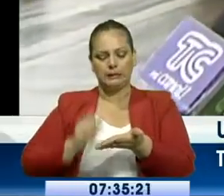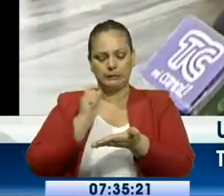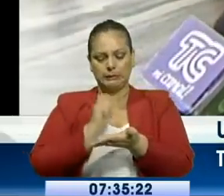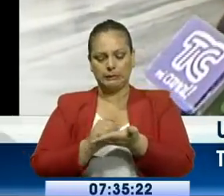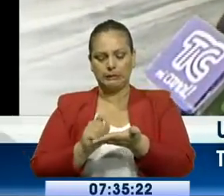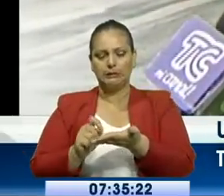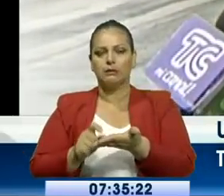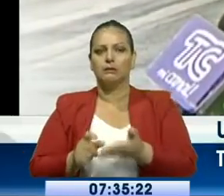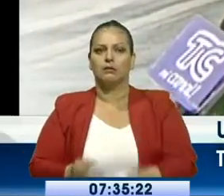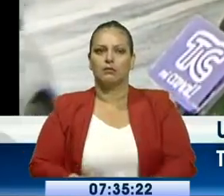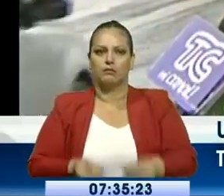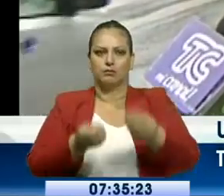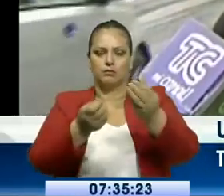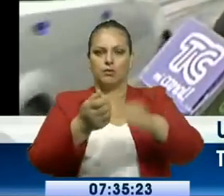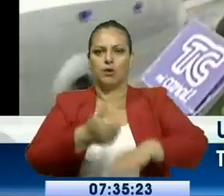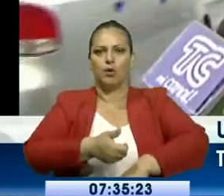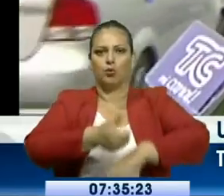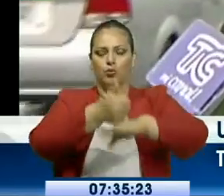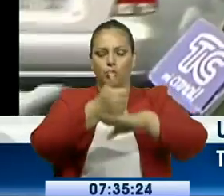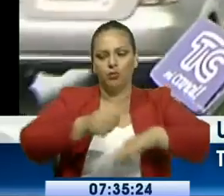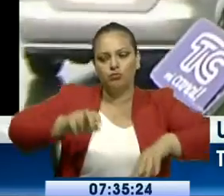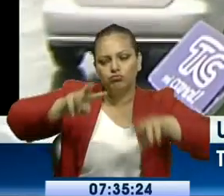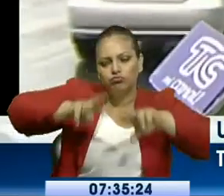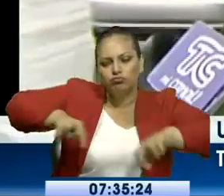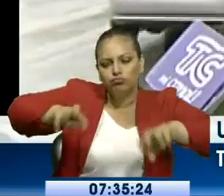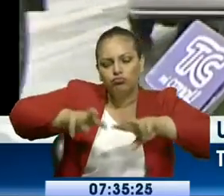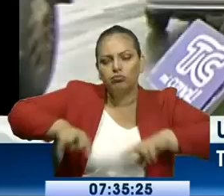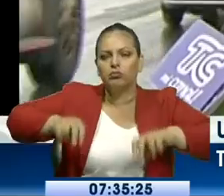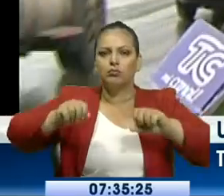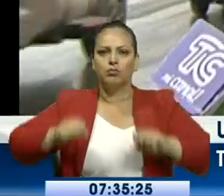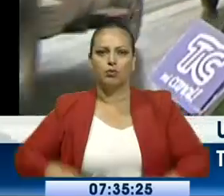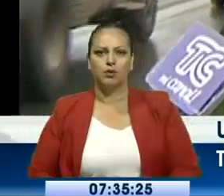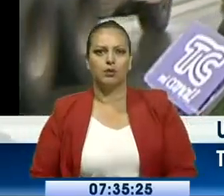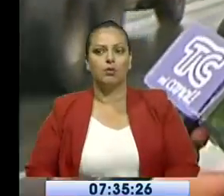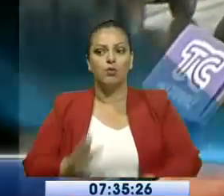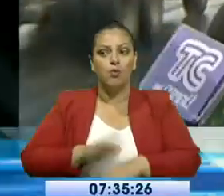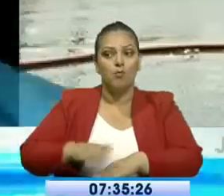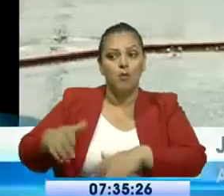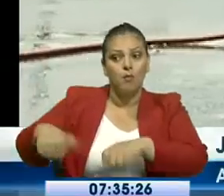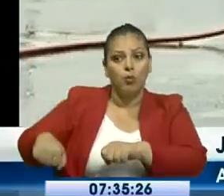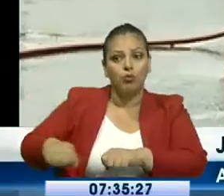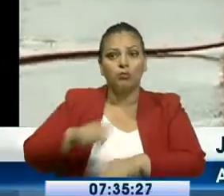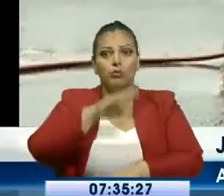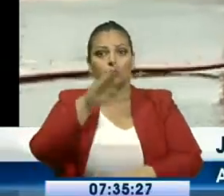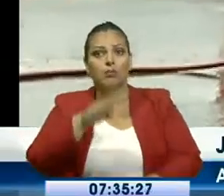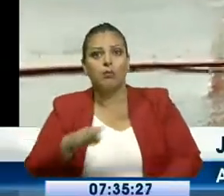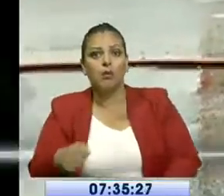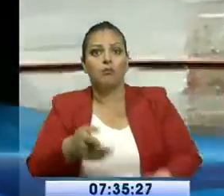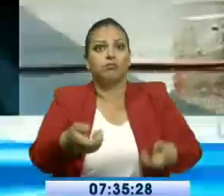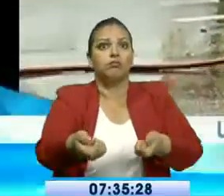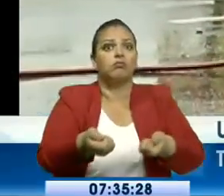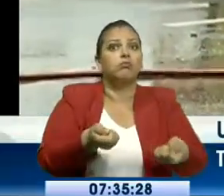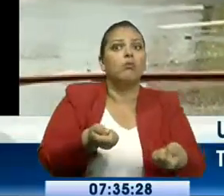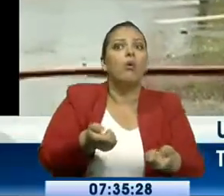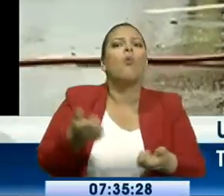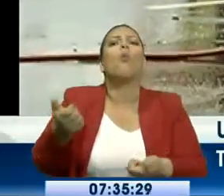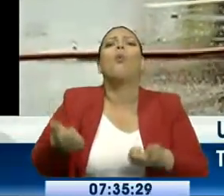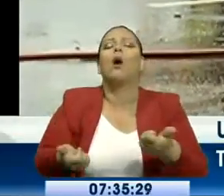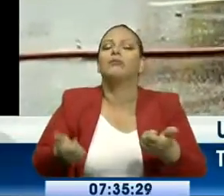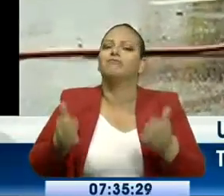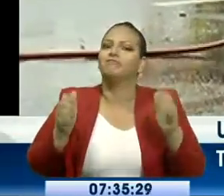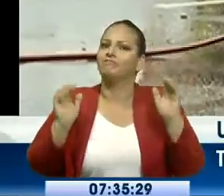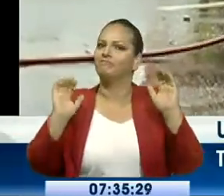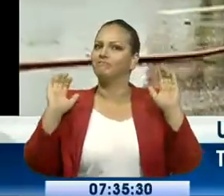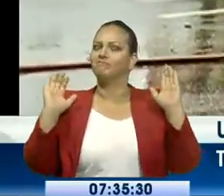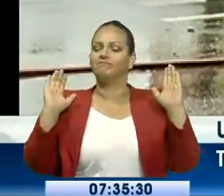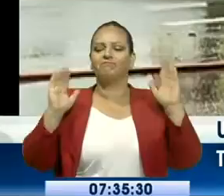saldrá a la luz quiénes serían los posibles causantes. No puedo decirle nada más. Miembros del Cuerpo de Bomberos de